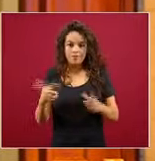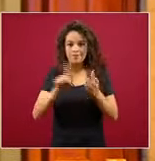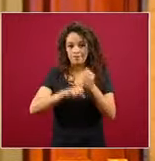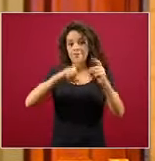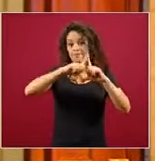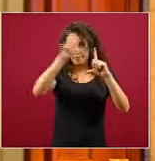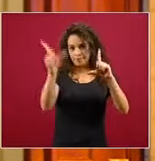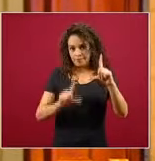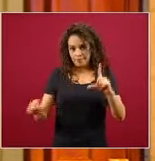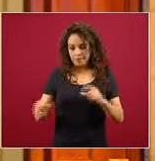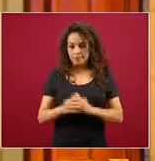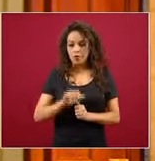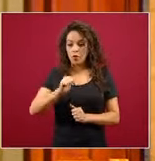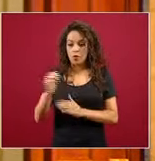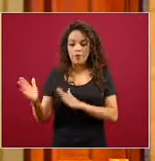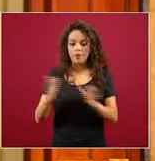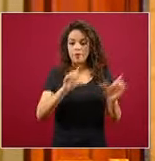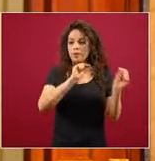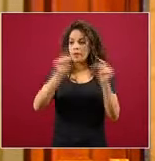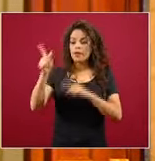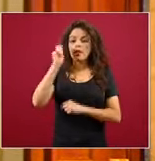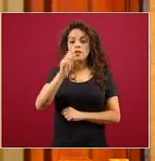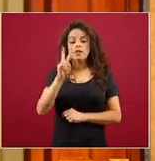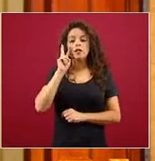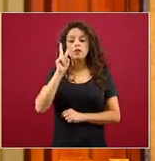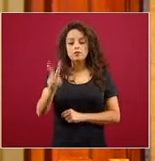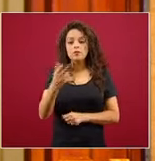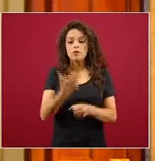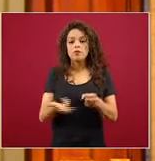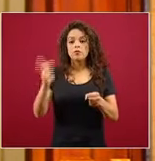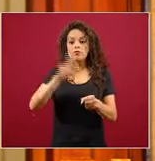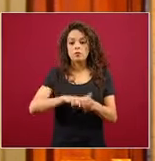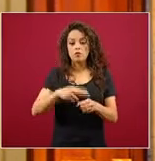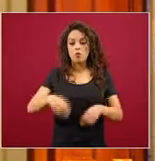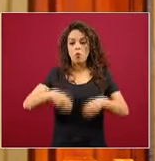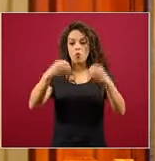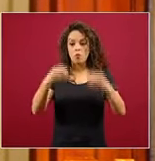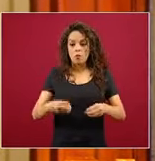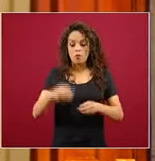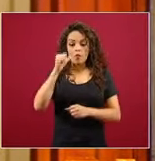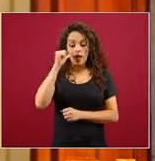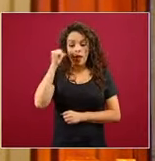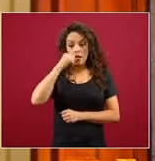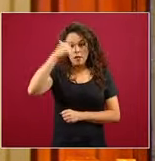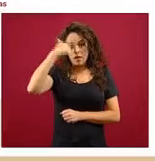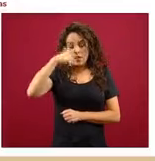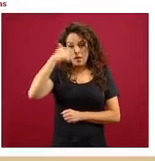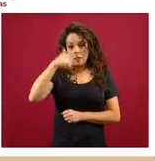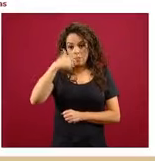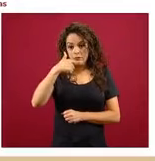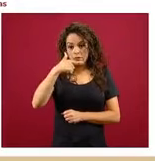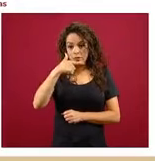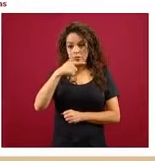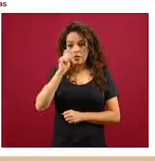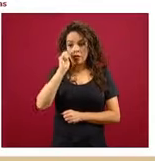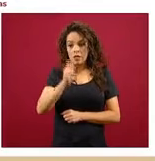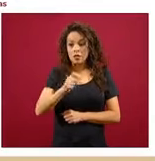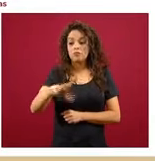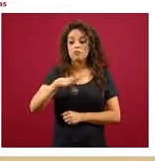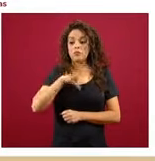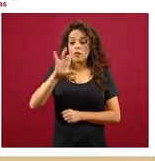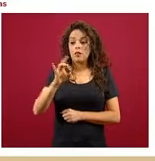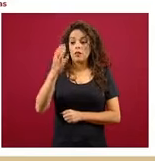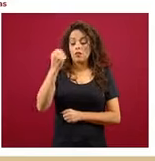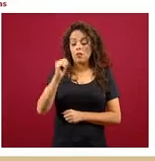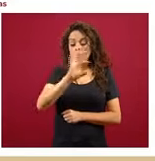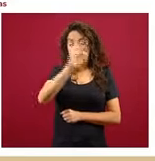hospitalaria. Para el corte de ayer a la medianoche, a nivel nacional, la ocupación era del 39%, por lo tanto